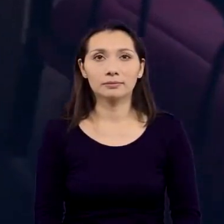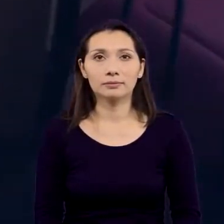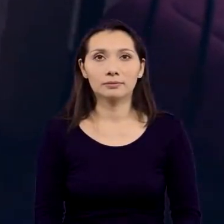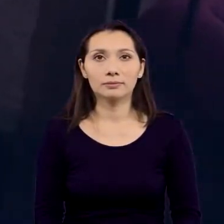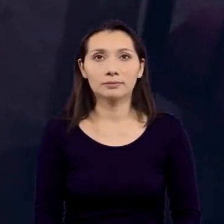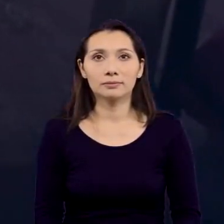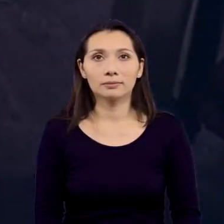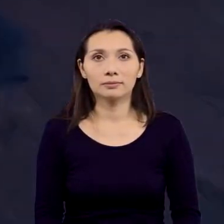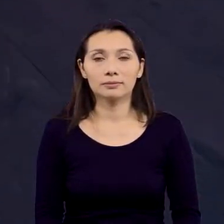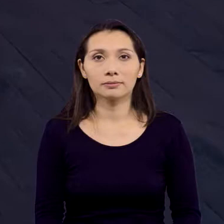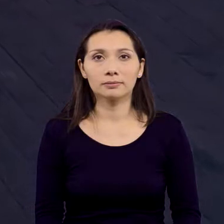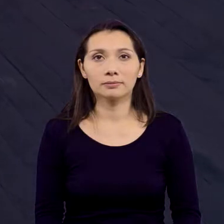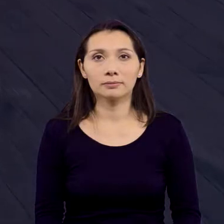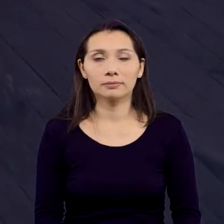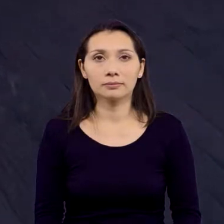¡No!